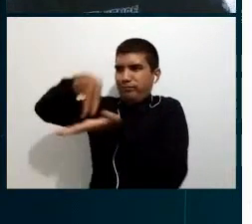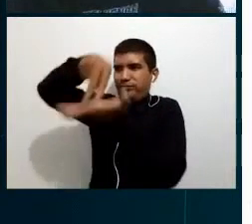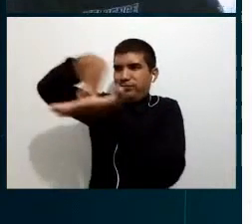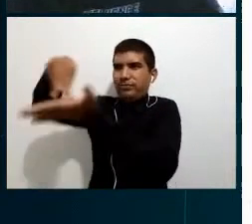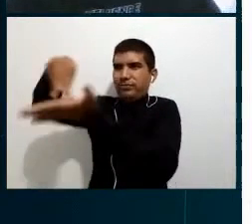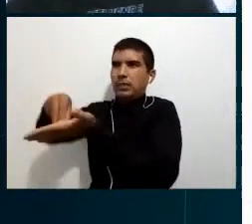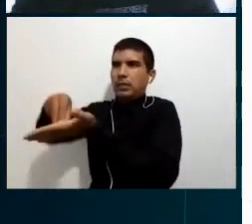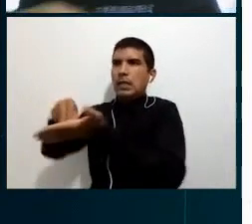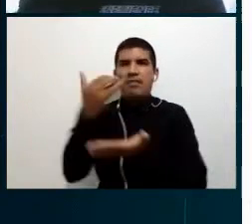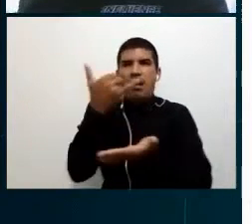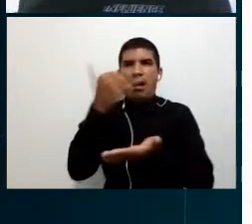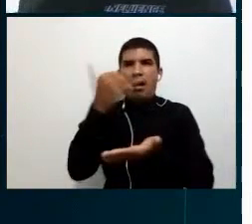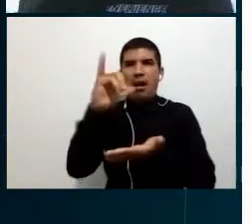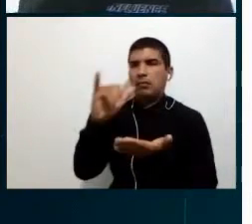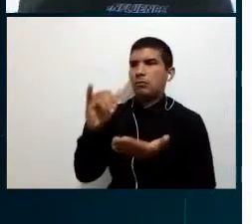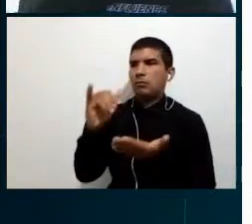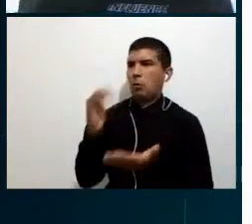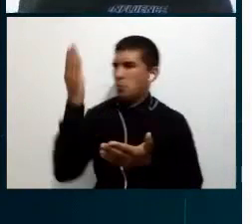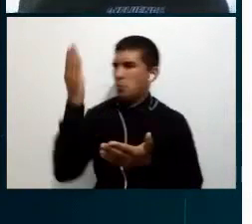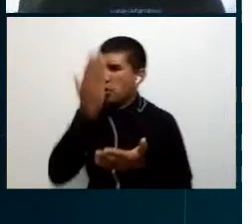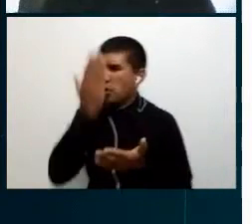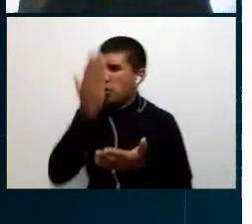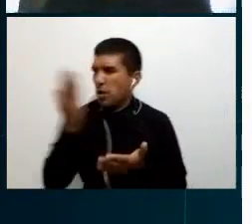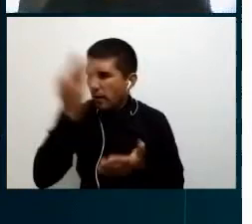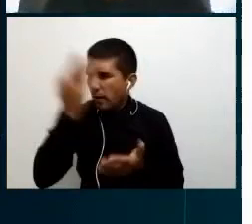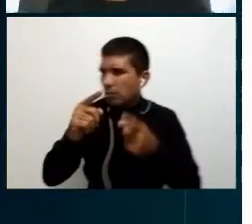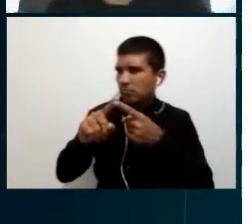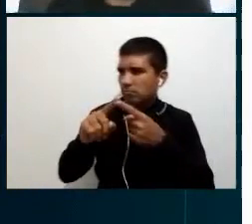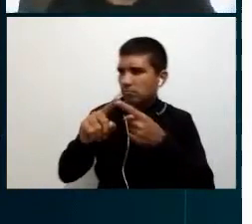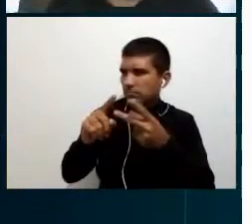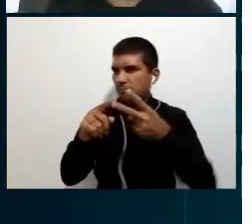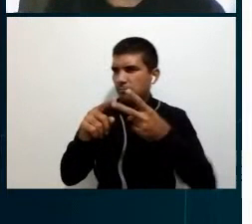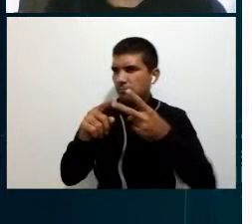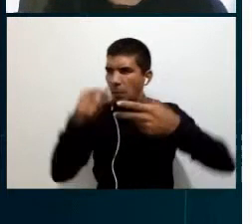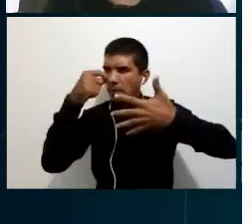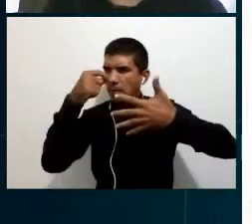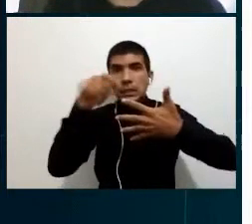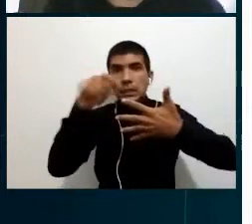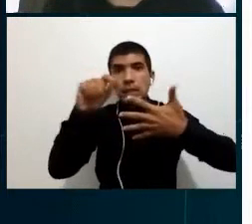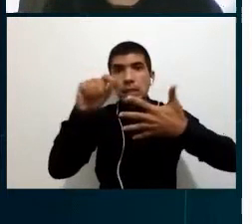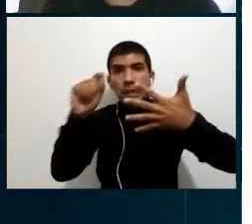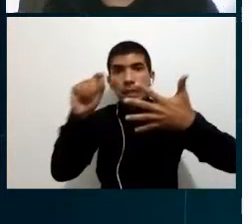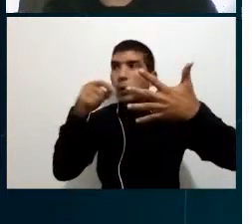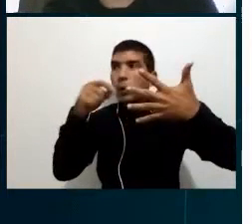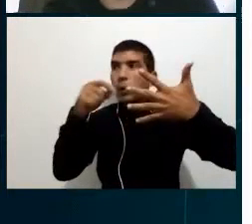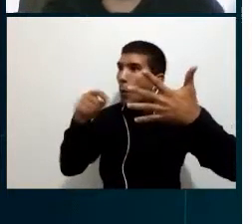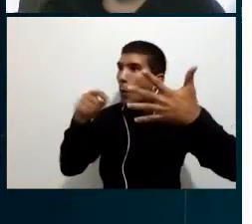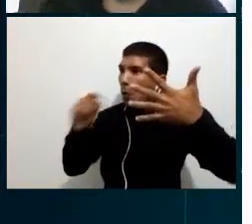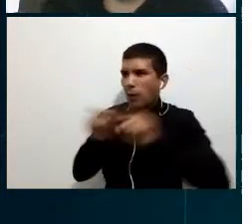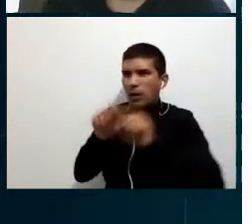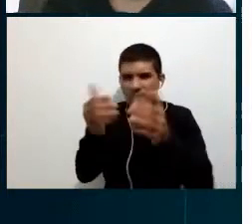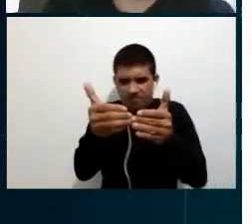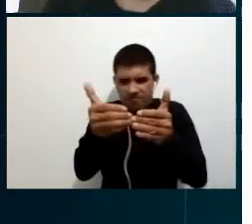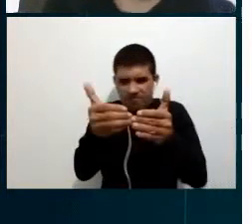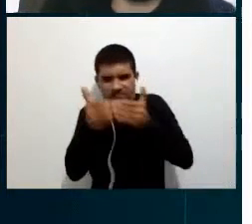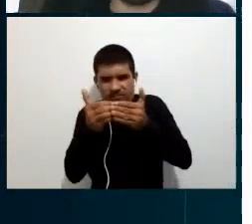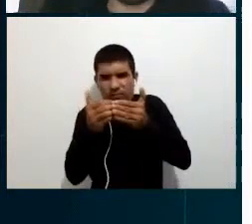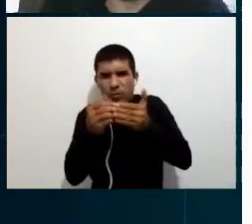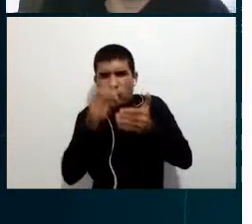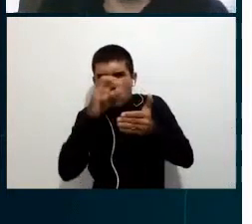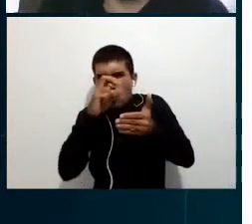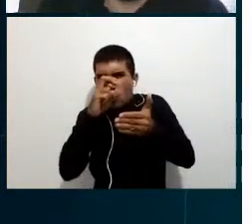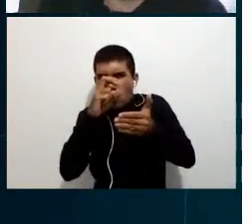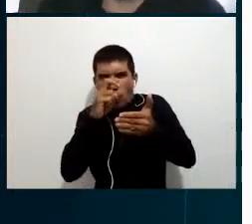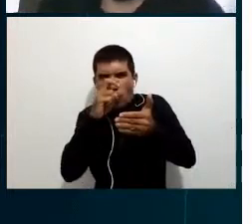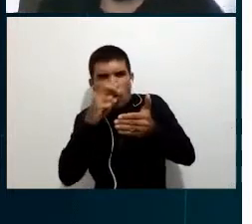mercado. Tiene instaladas 12 subestaciones hasta el momento. No es viable el reemplazo